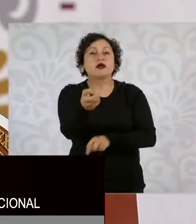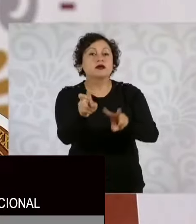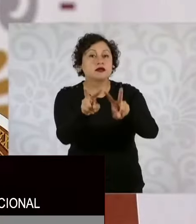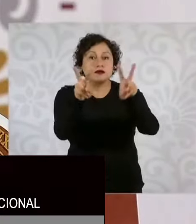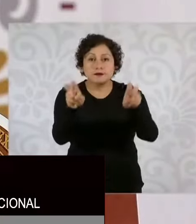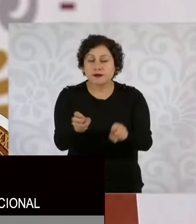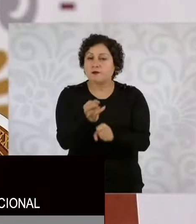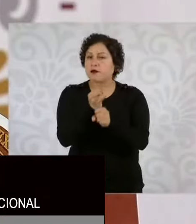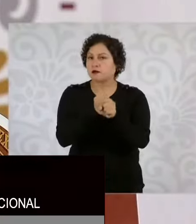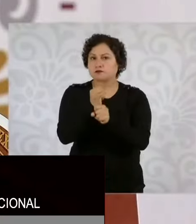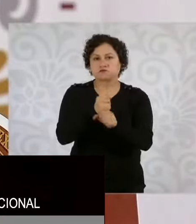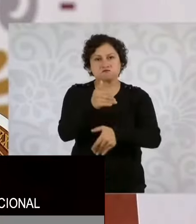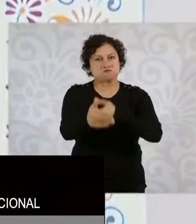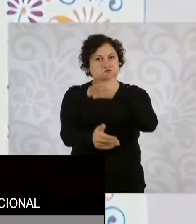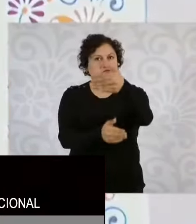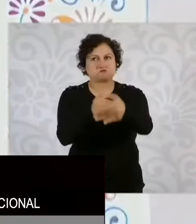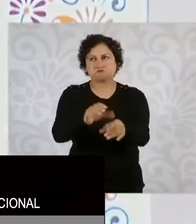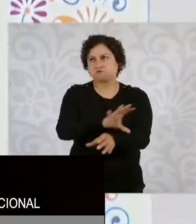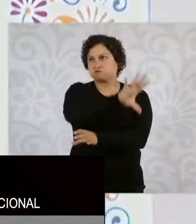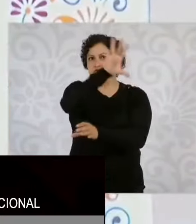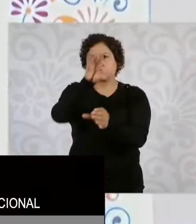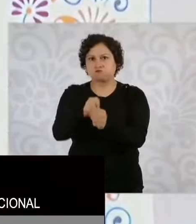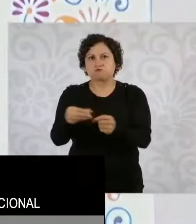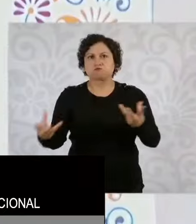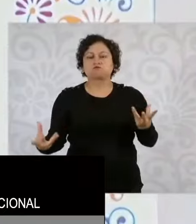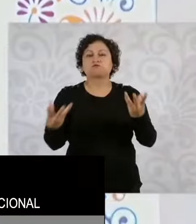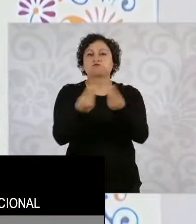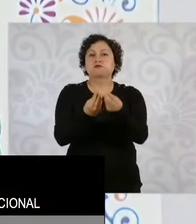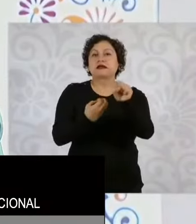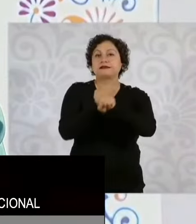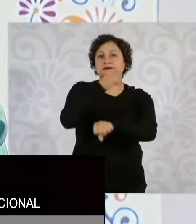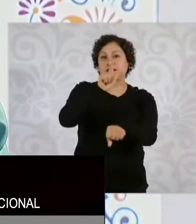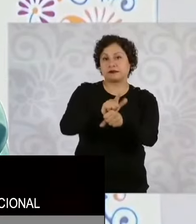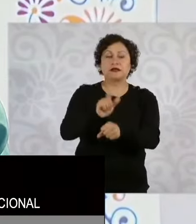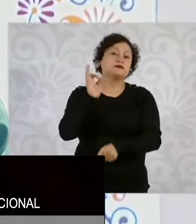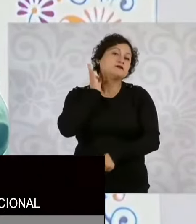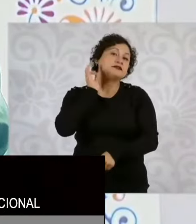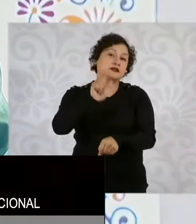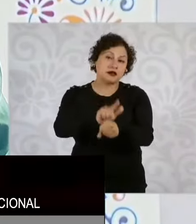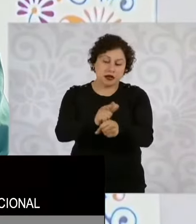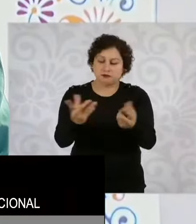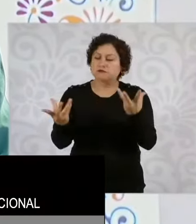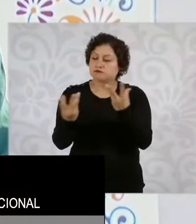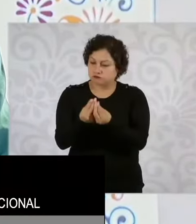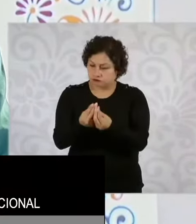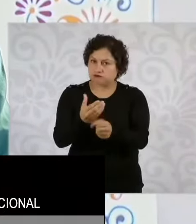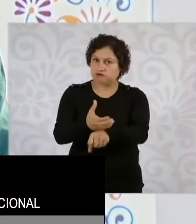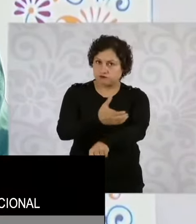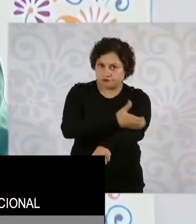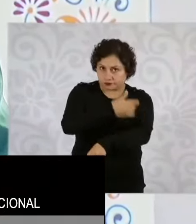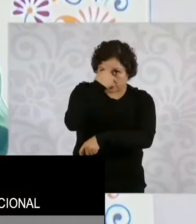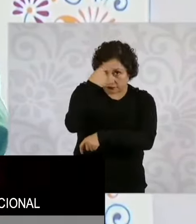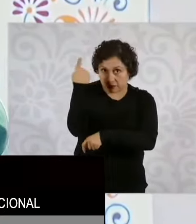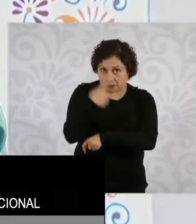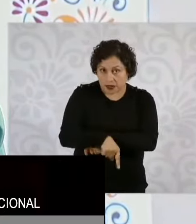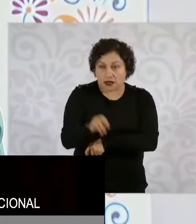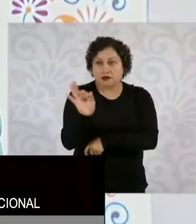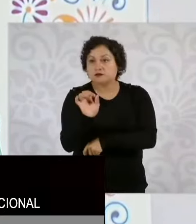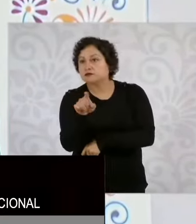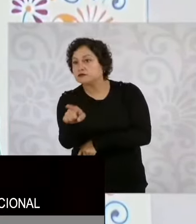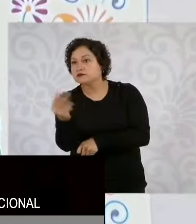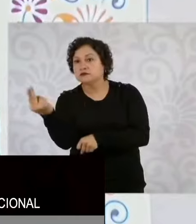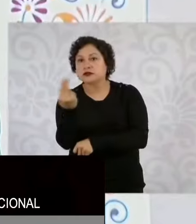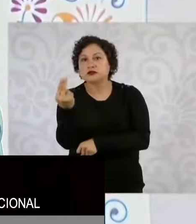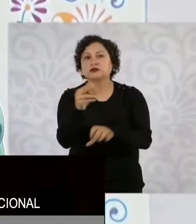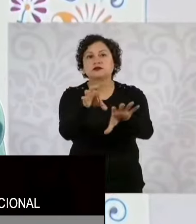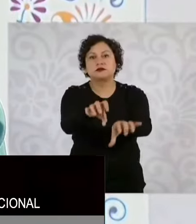Poder Judicial Federal constituyen hecho notorio porque están en el portal oficial del Poder Judicial y por ende están exentos de pruebas. O